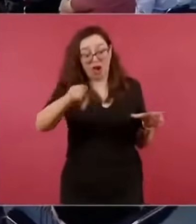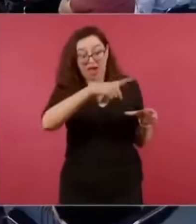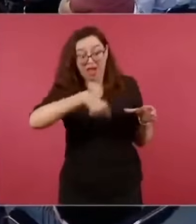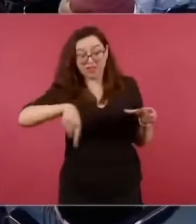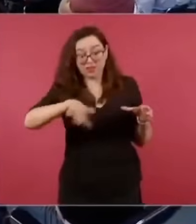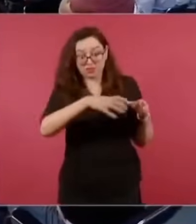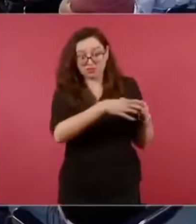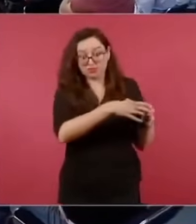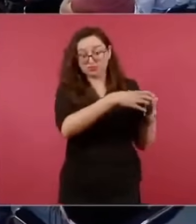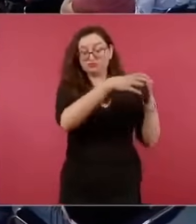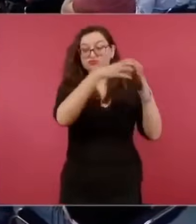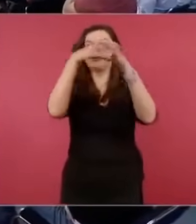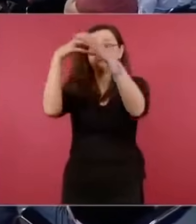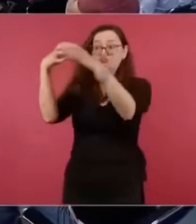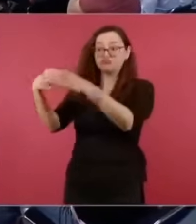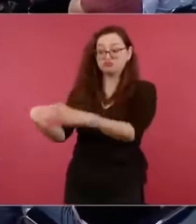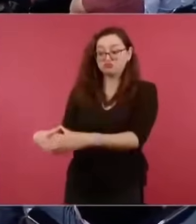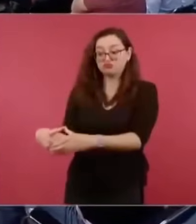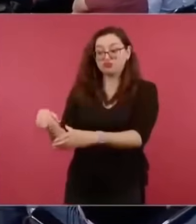de México